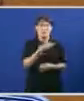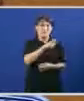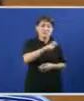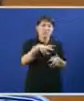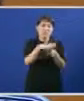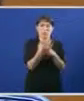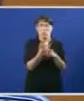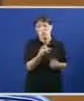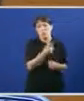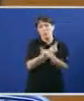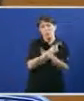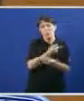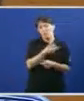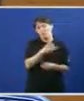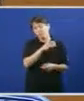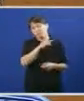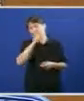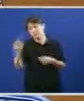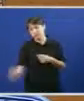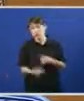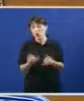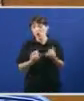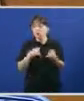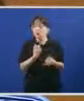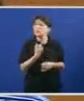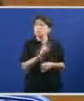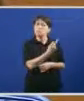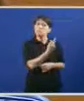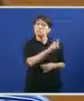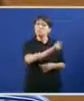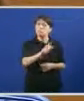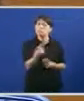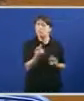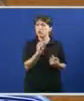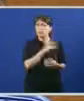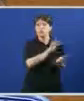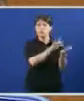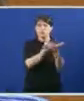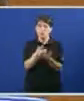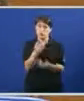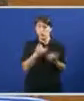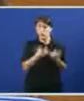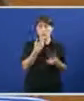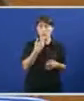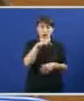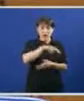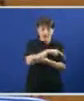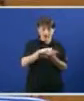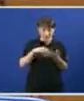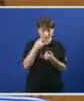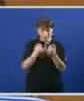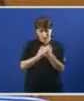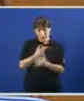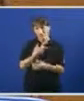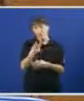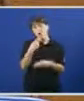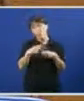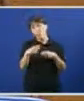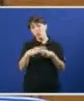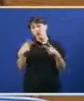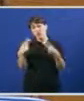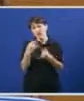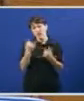quería falarlle precisamente de algunas de esas personas en Galicia, porque las políticas de austeridad están resultando extremadamente